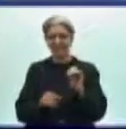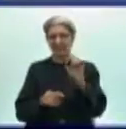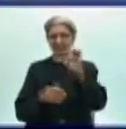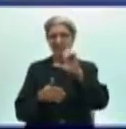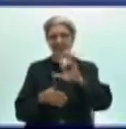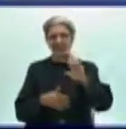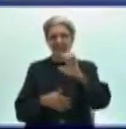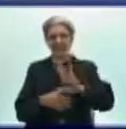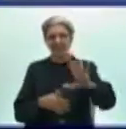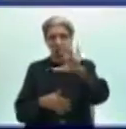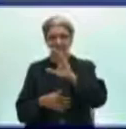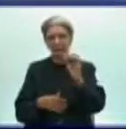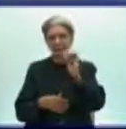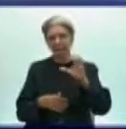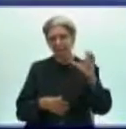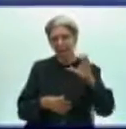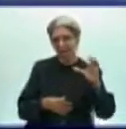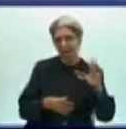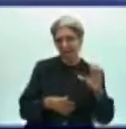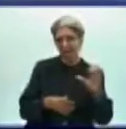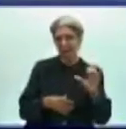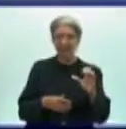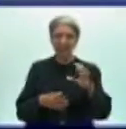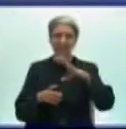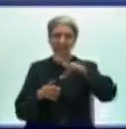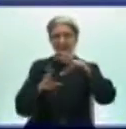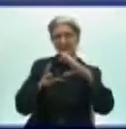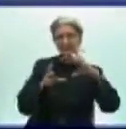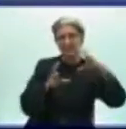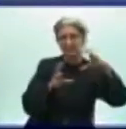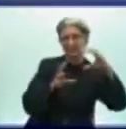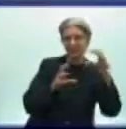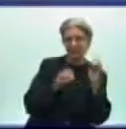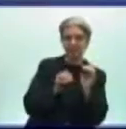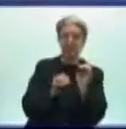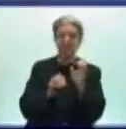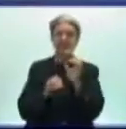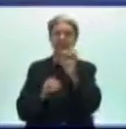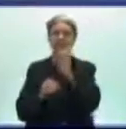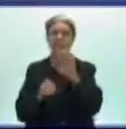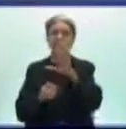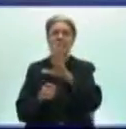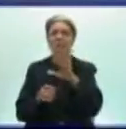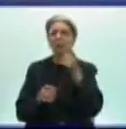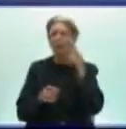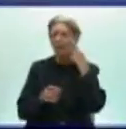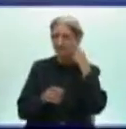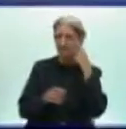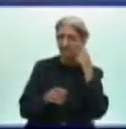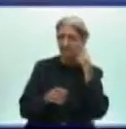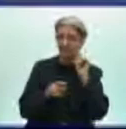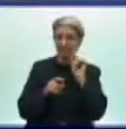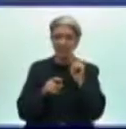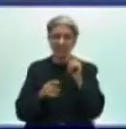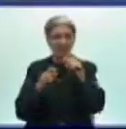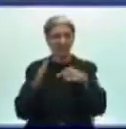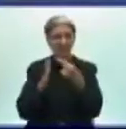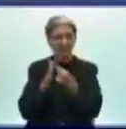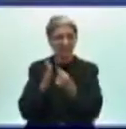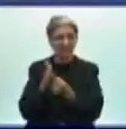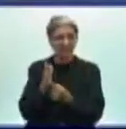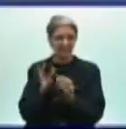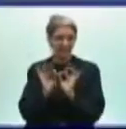Occidental resulta una península de la masa continental de Eurasia con características físico-geográficas